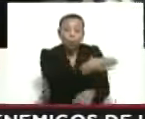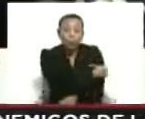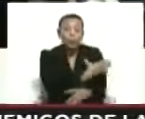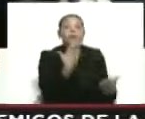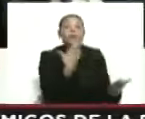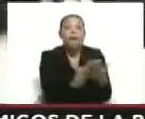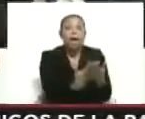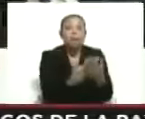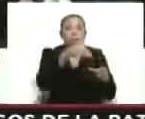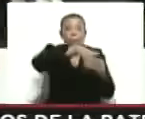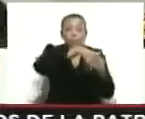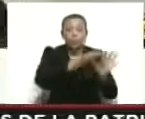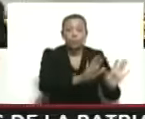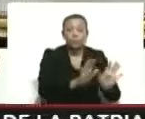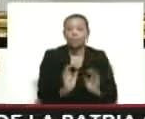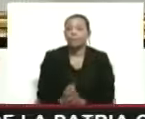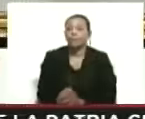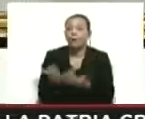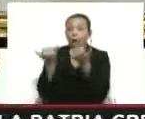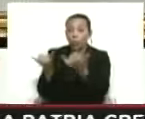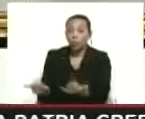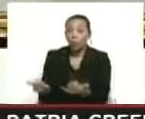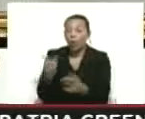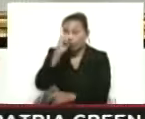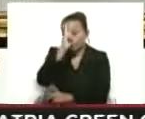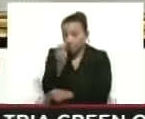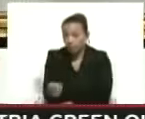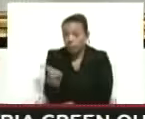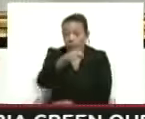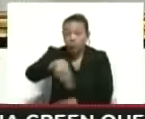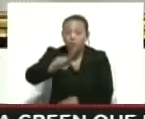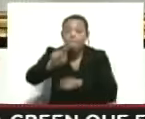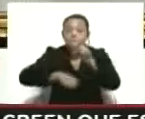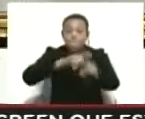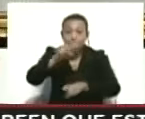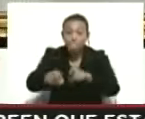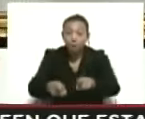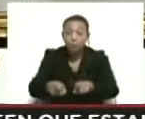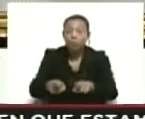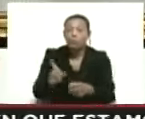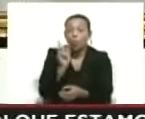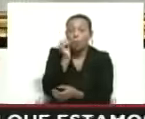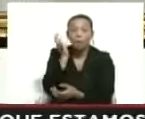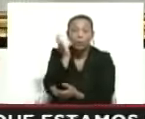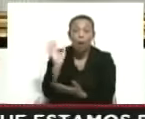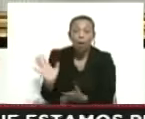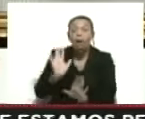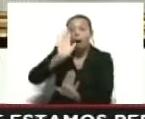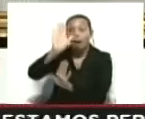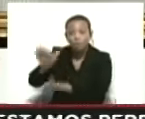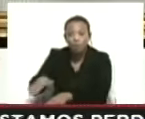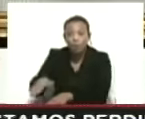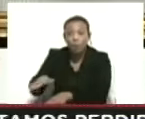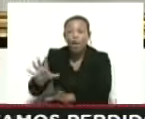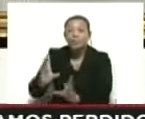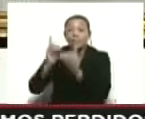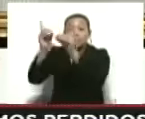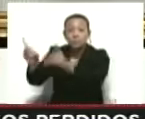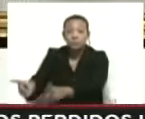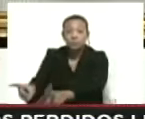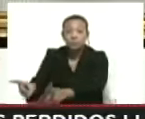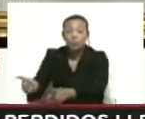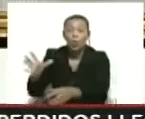Gracias, diputadas y diputados. Las honorables diputadas y los honorables diputados que estén a favor de la designación